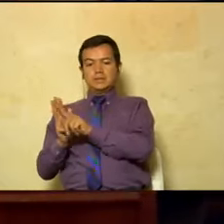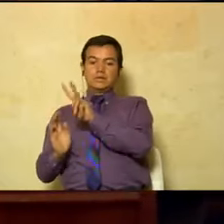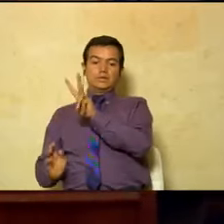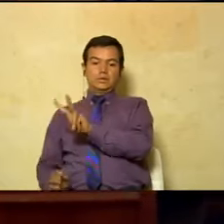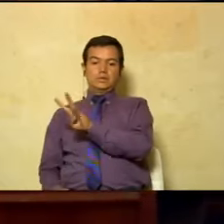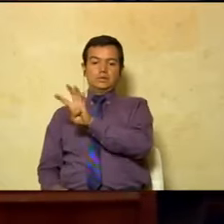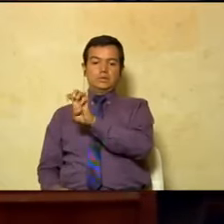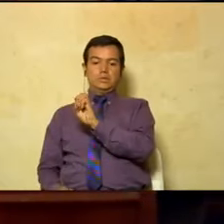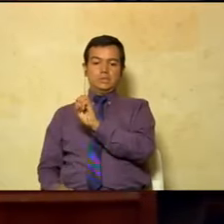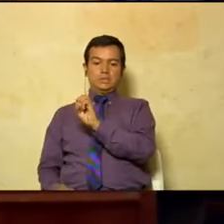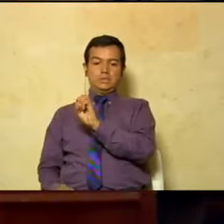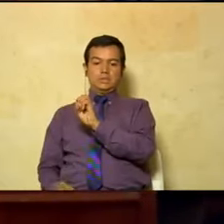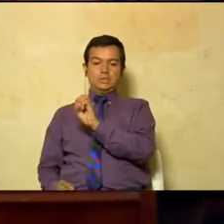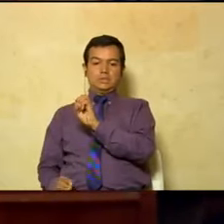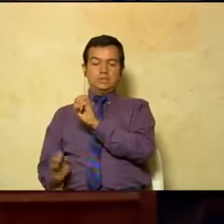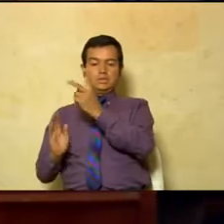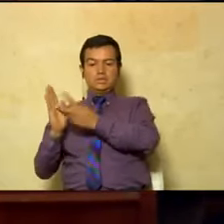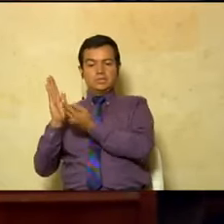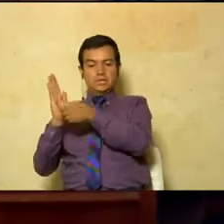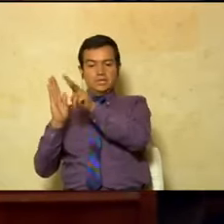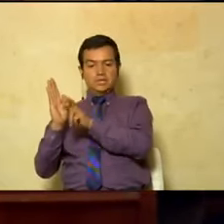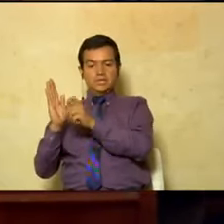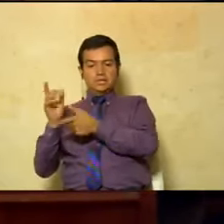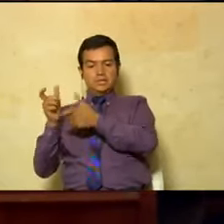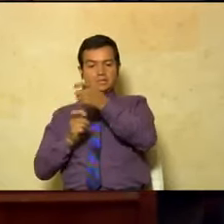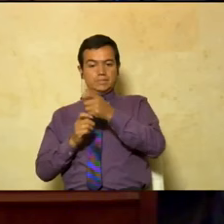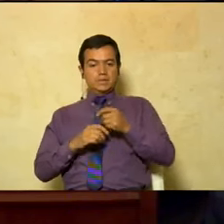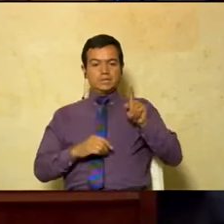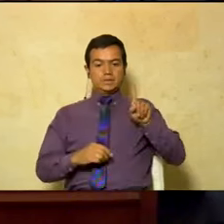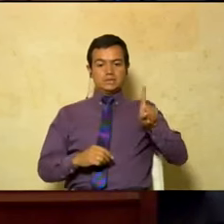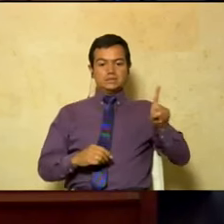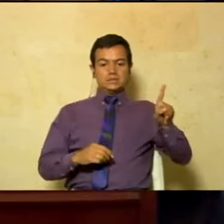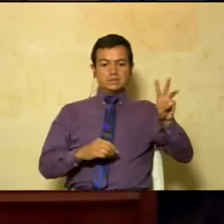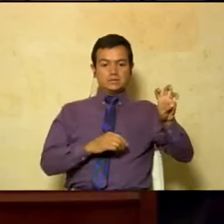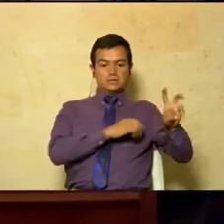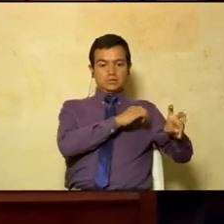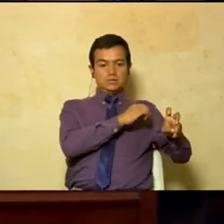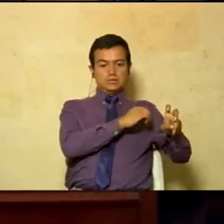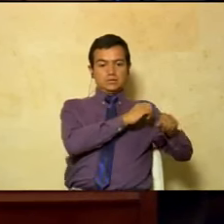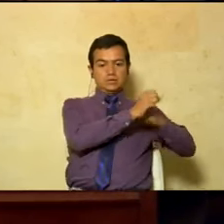2017 cámara 11826